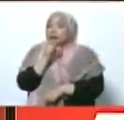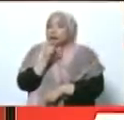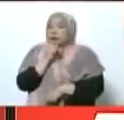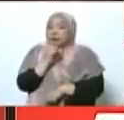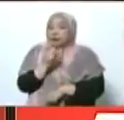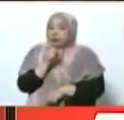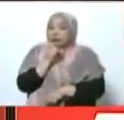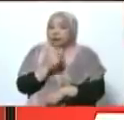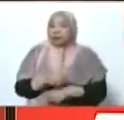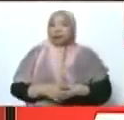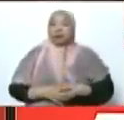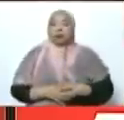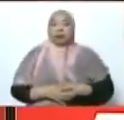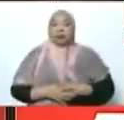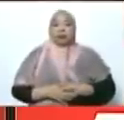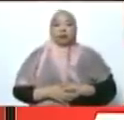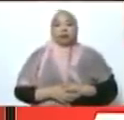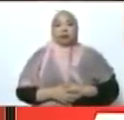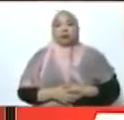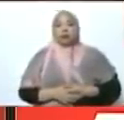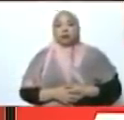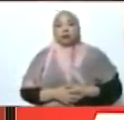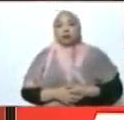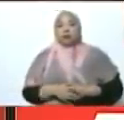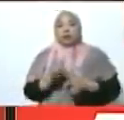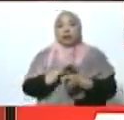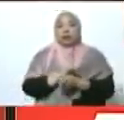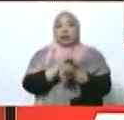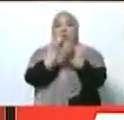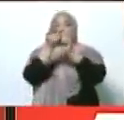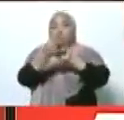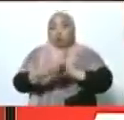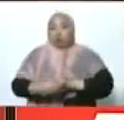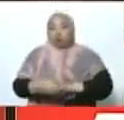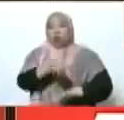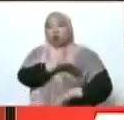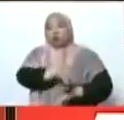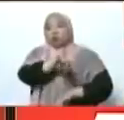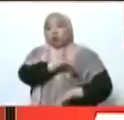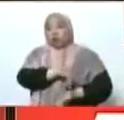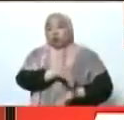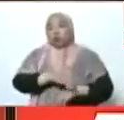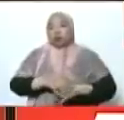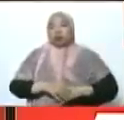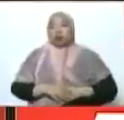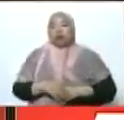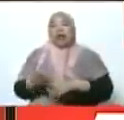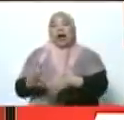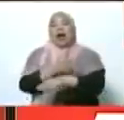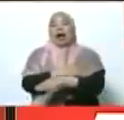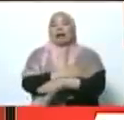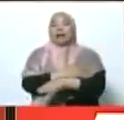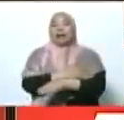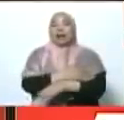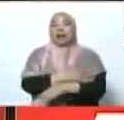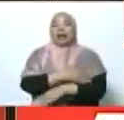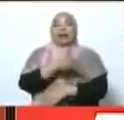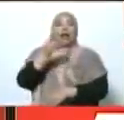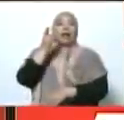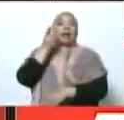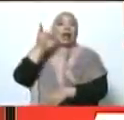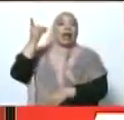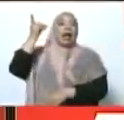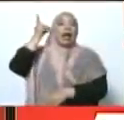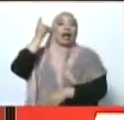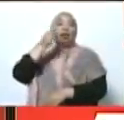extremadamente difícil sustituir, que fue nuestro compañero Darío Vivas. Y Pedro Infante, en